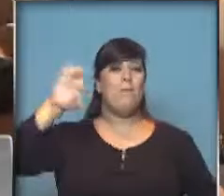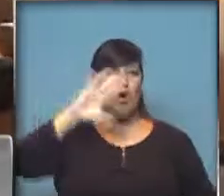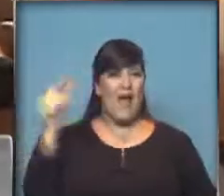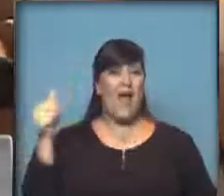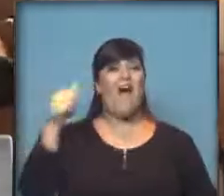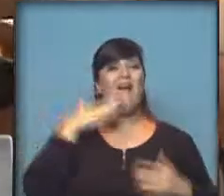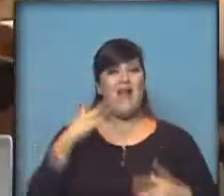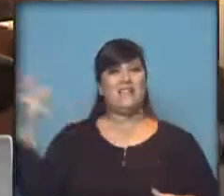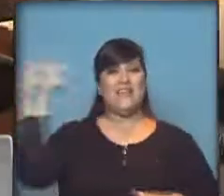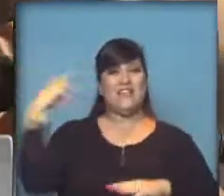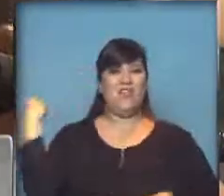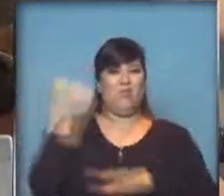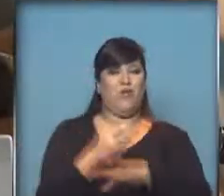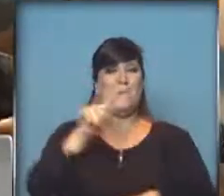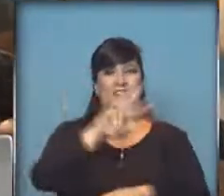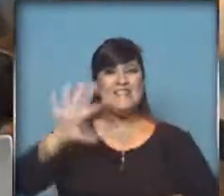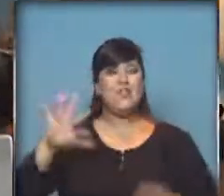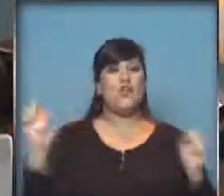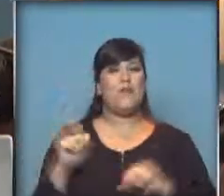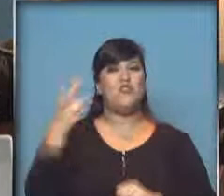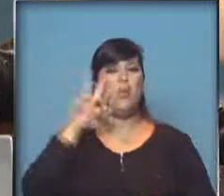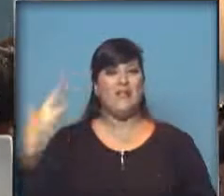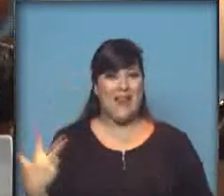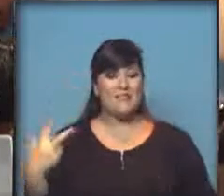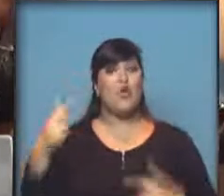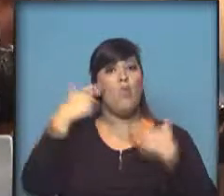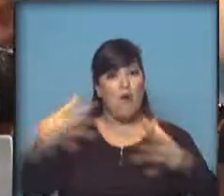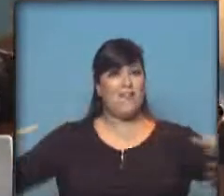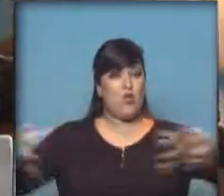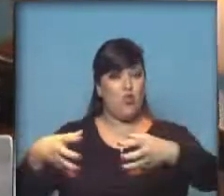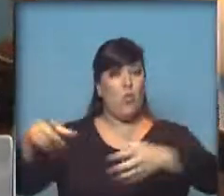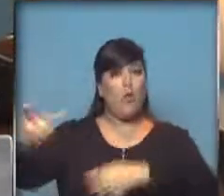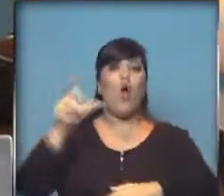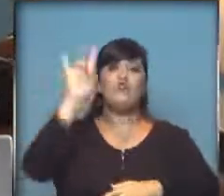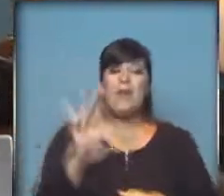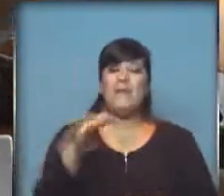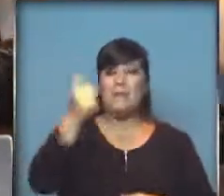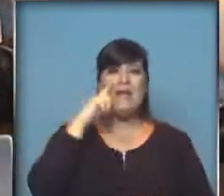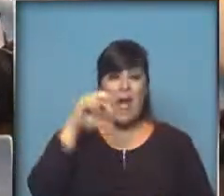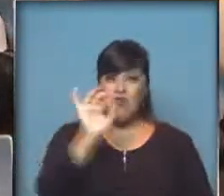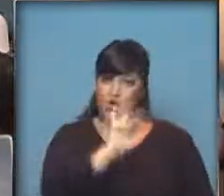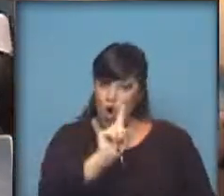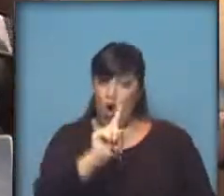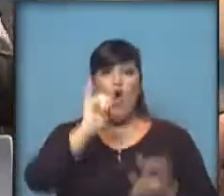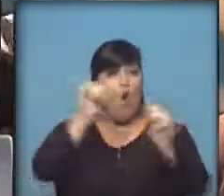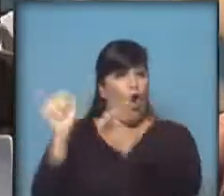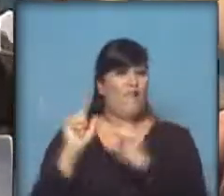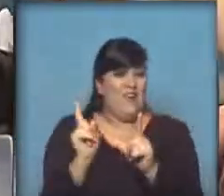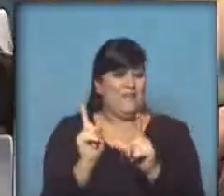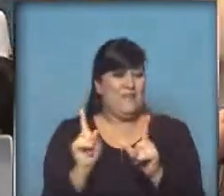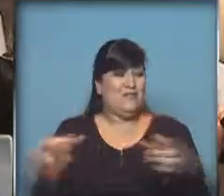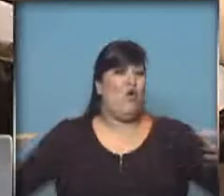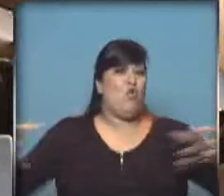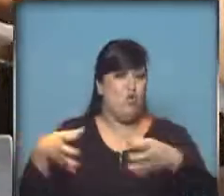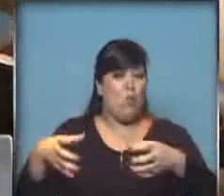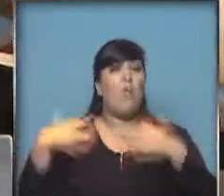la llegada de Néstor el 25 de mayo de 2003 y demostraron, no solo Mariano, otros tantos jóvenes de la generación de Mariano, que